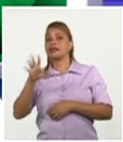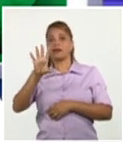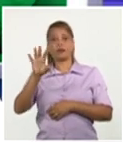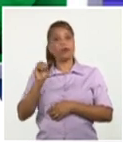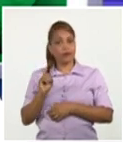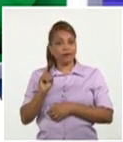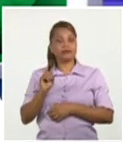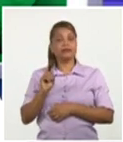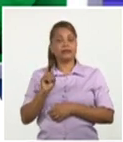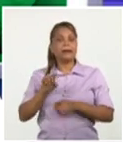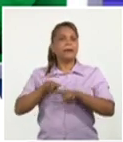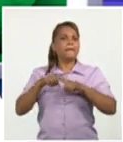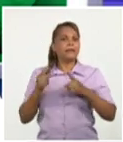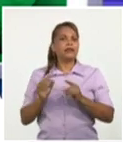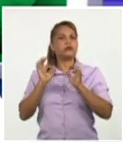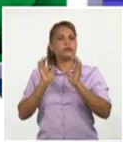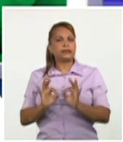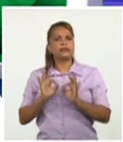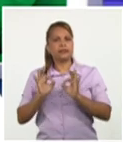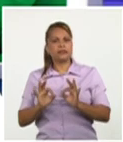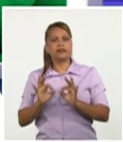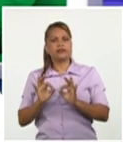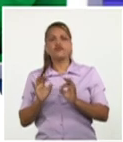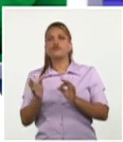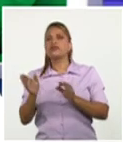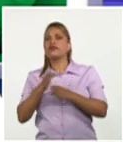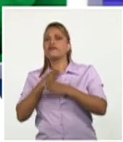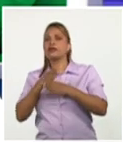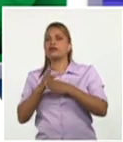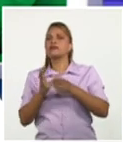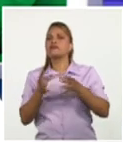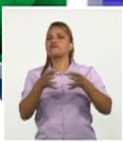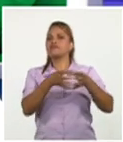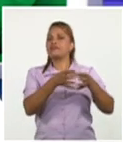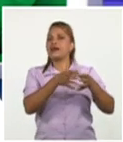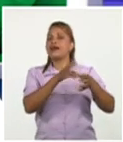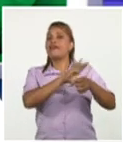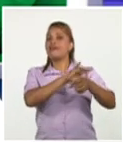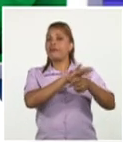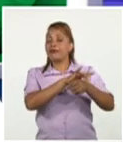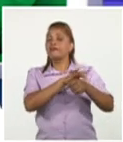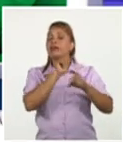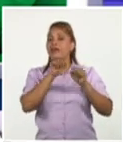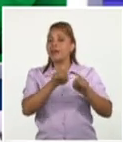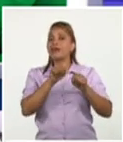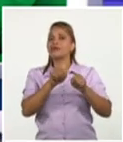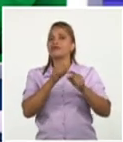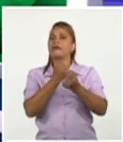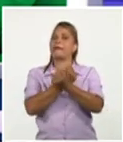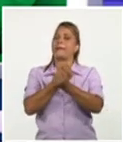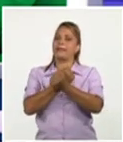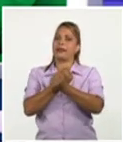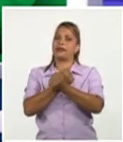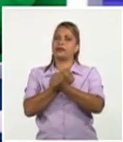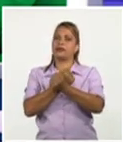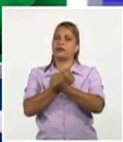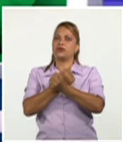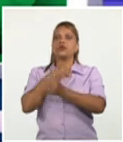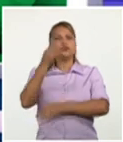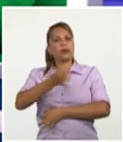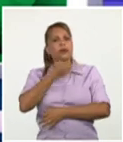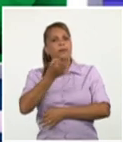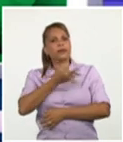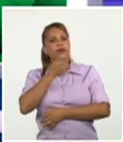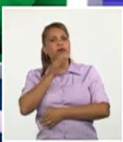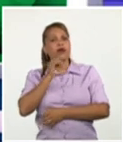sí generalmente asociado a un grupo de comorbilidades que lo hacen muy vulnerable. Y lo digo antes de terminar esta